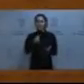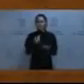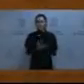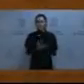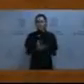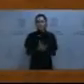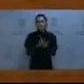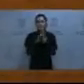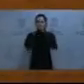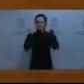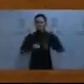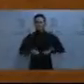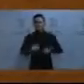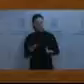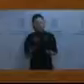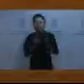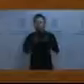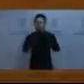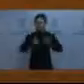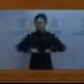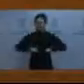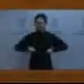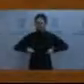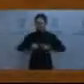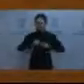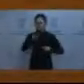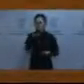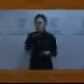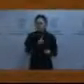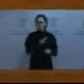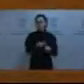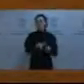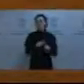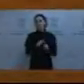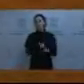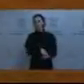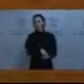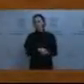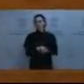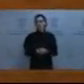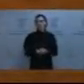convenio. Pues a nosotros el convenio no solamente no nos resuelve nada, sino que nos genera muchas dudas.